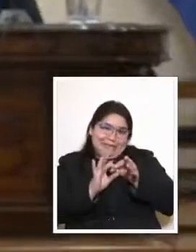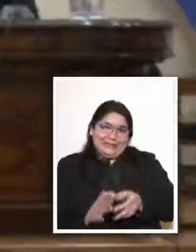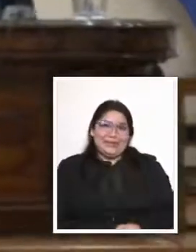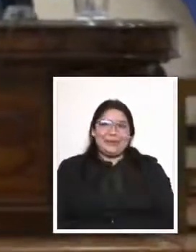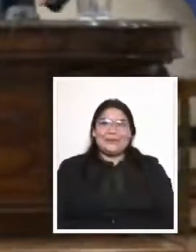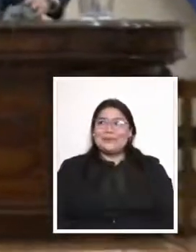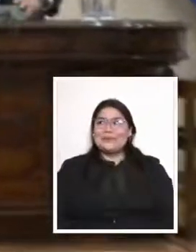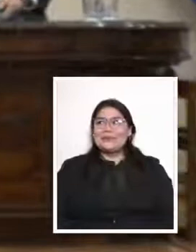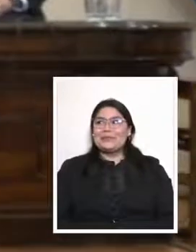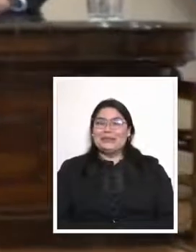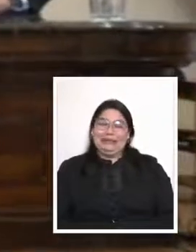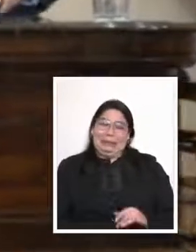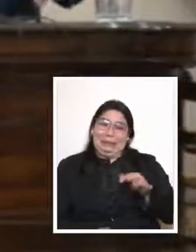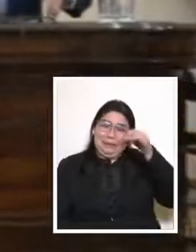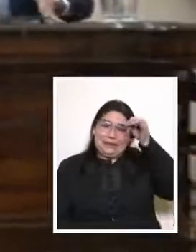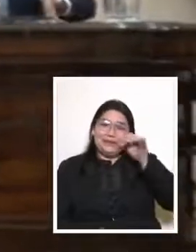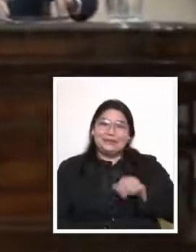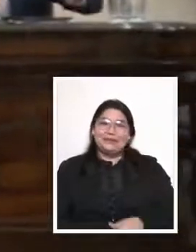Gracias y perdón.